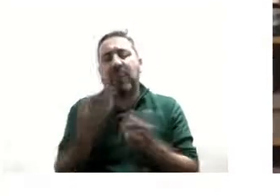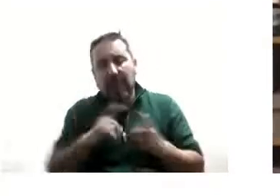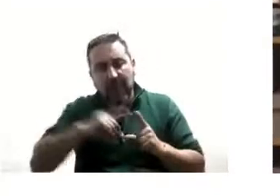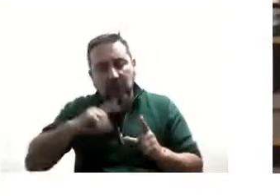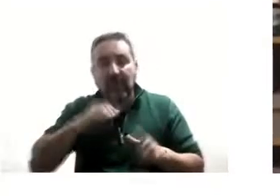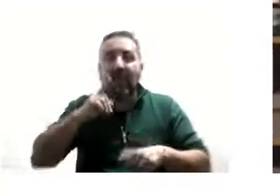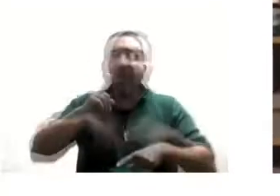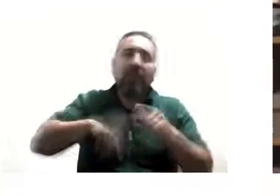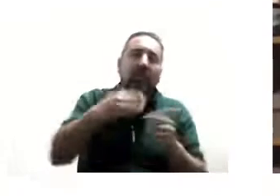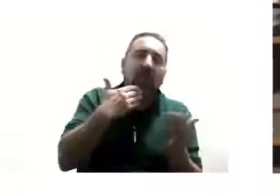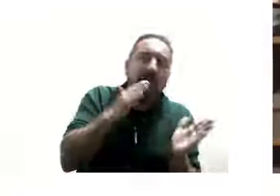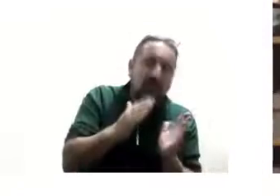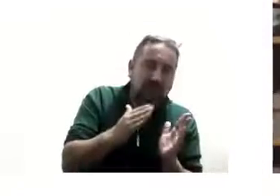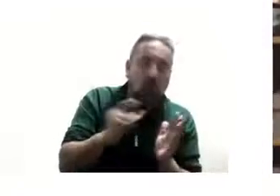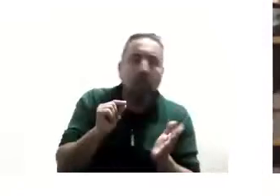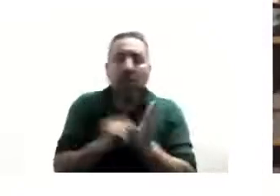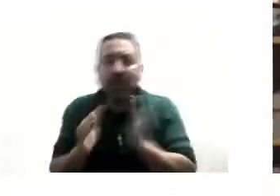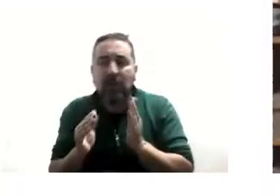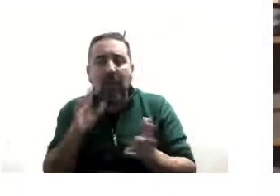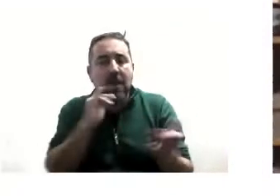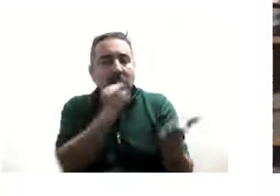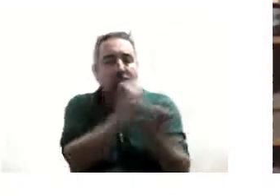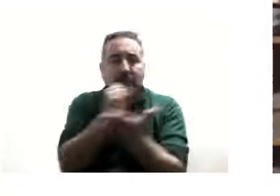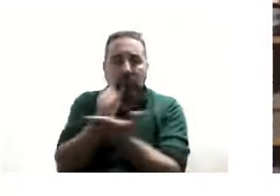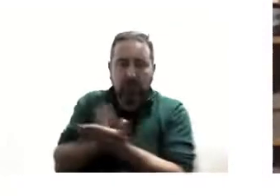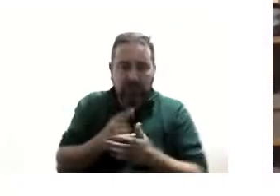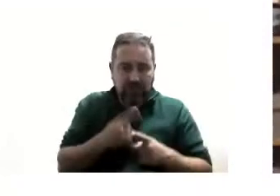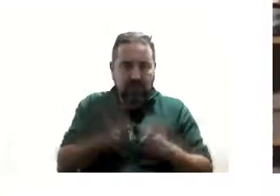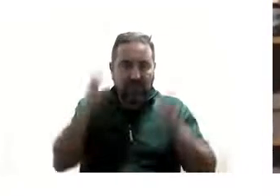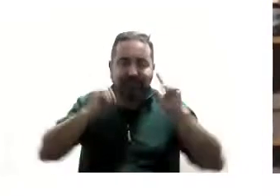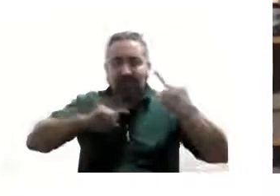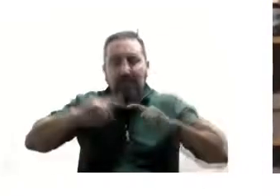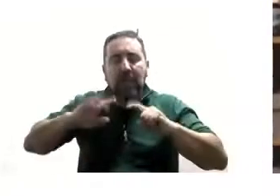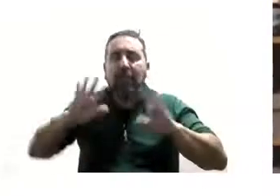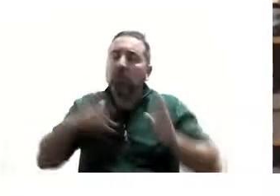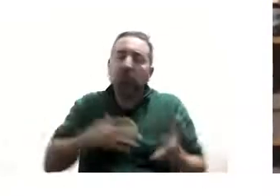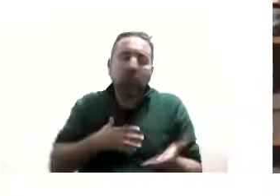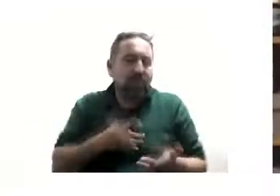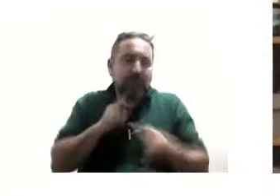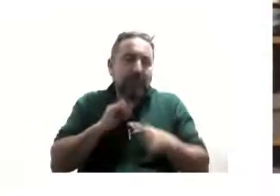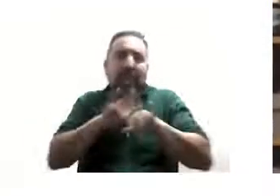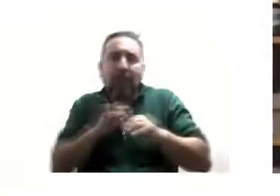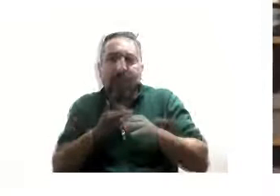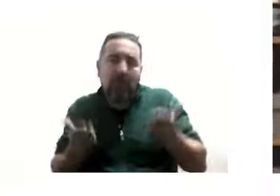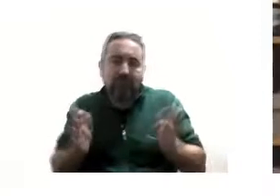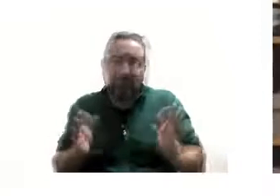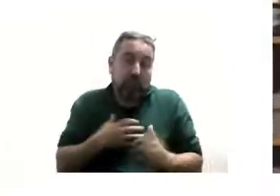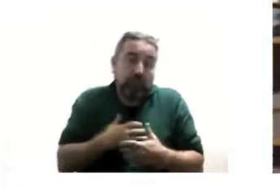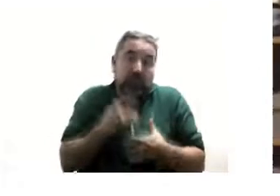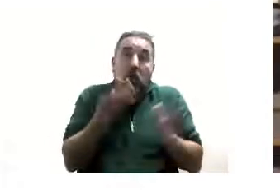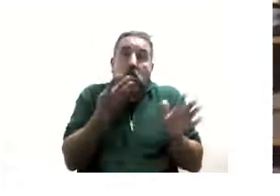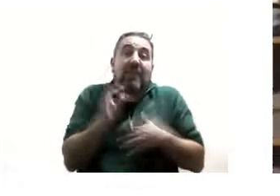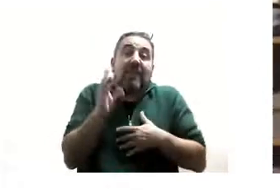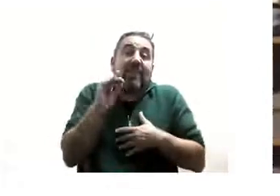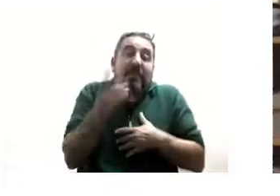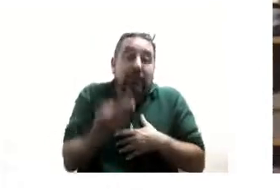momento, se establecen distintas pruebas audiológicas y a veces no son equiparables. Entonces, es poco probable que oyendo previamente con 90 decibelios se